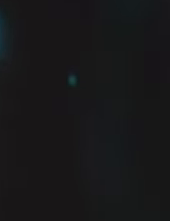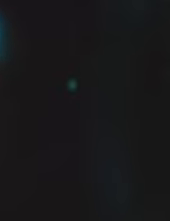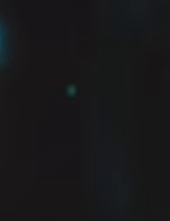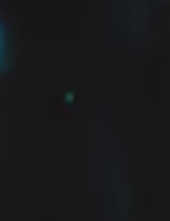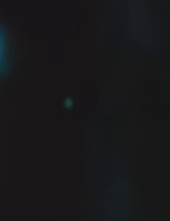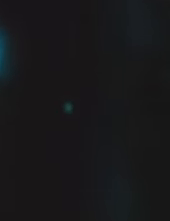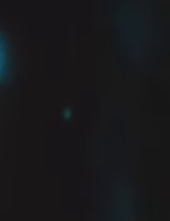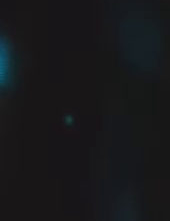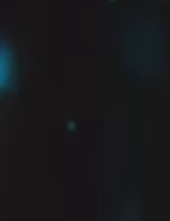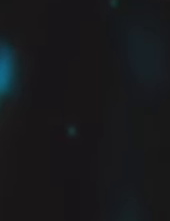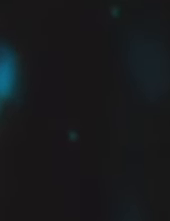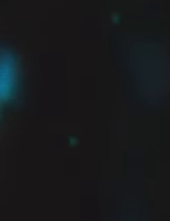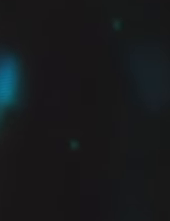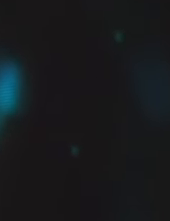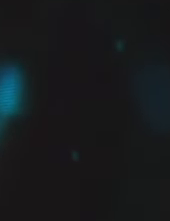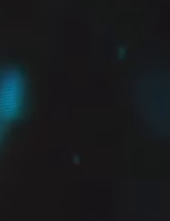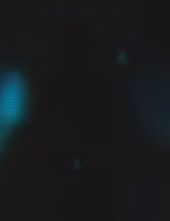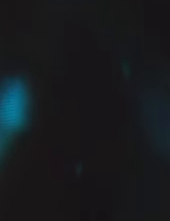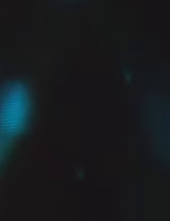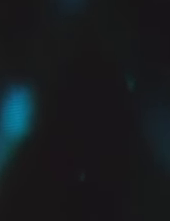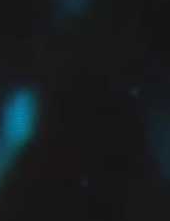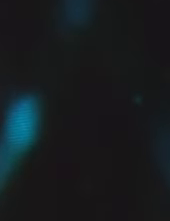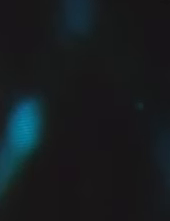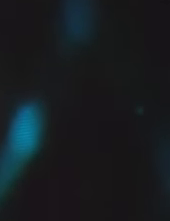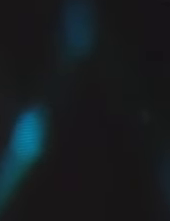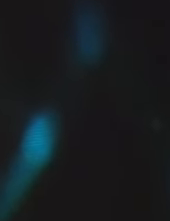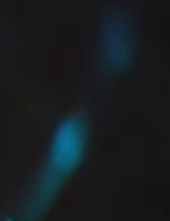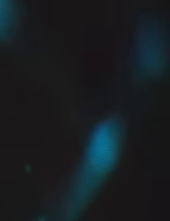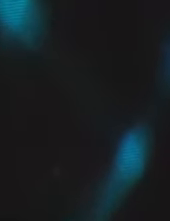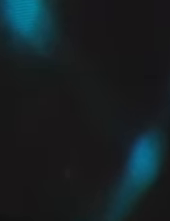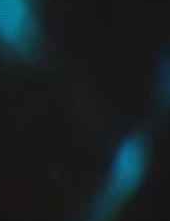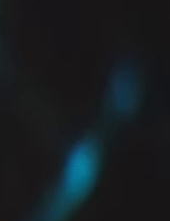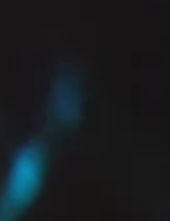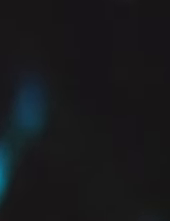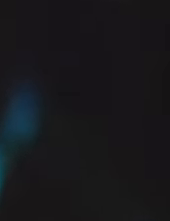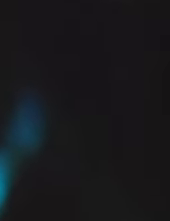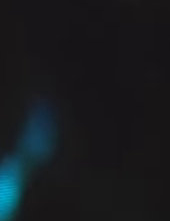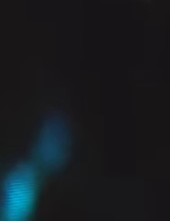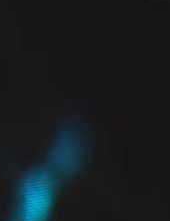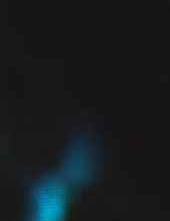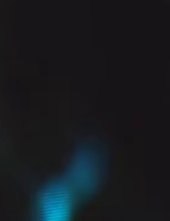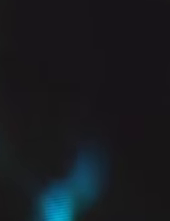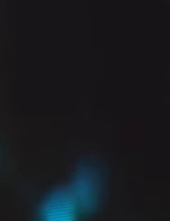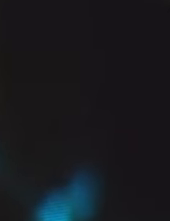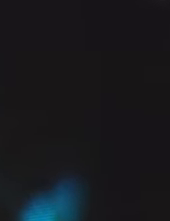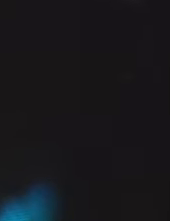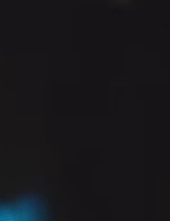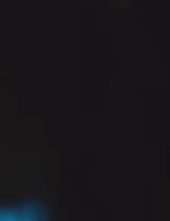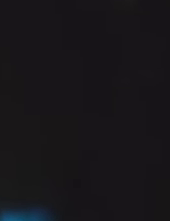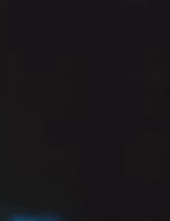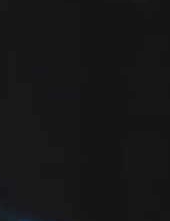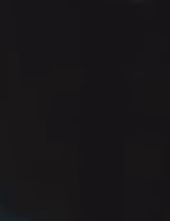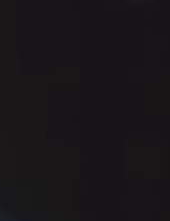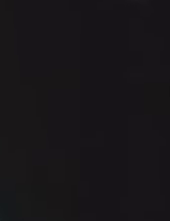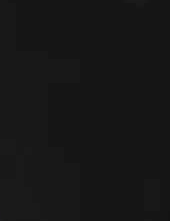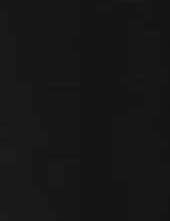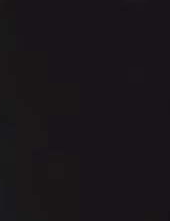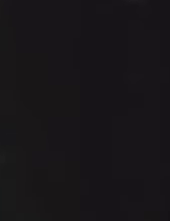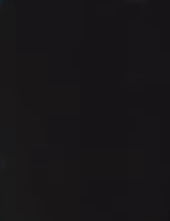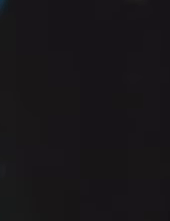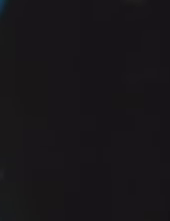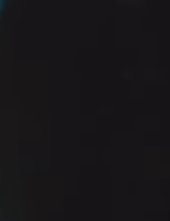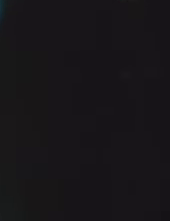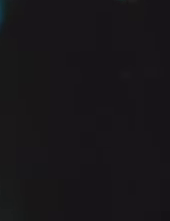tema ahora vamos a recibir a otro expositor que viene de Estados Unidos también él es abogado es